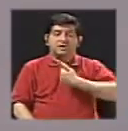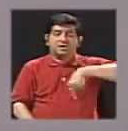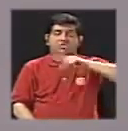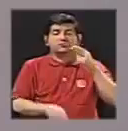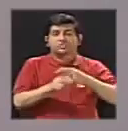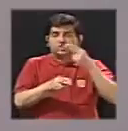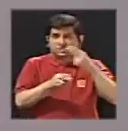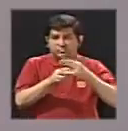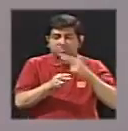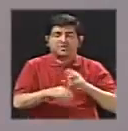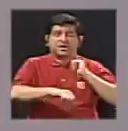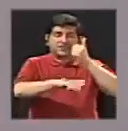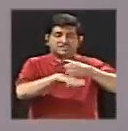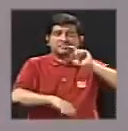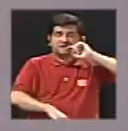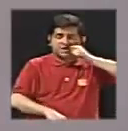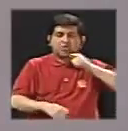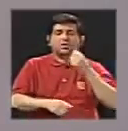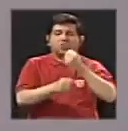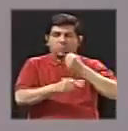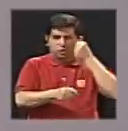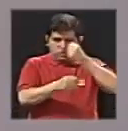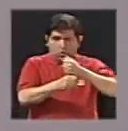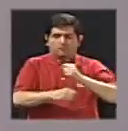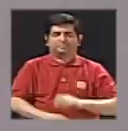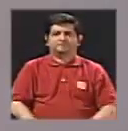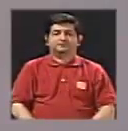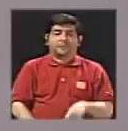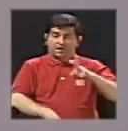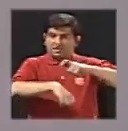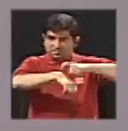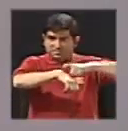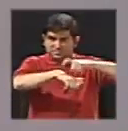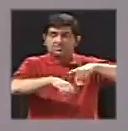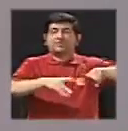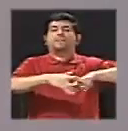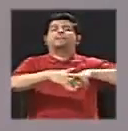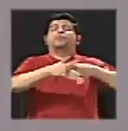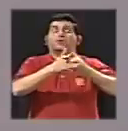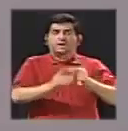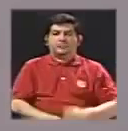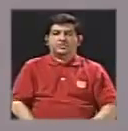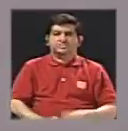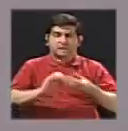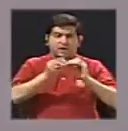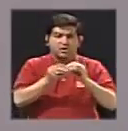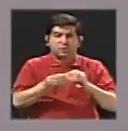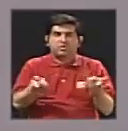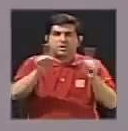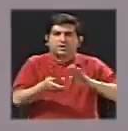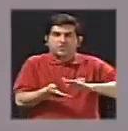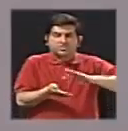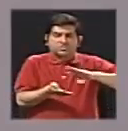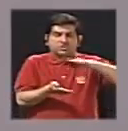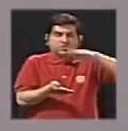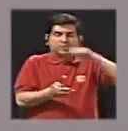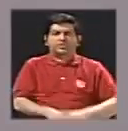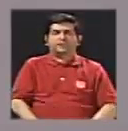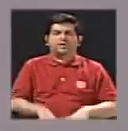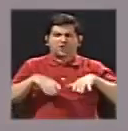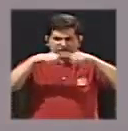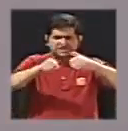nosotros, ¿verdad?, según lo establece el Código de Trabajo. Entonces, en ese momento empieza a subir el número de casos. Nos dan una cita,